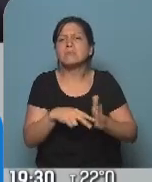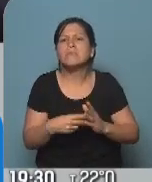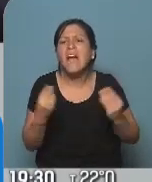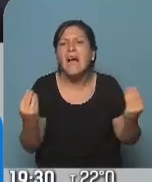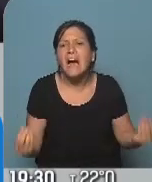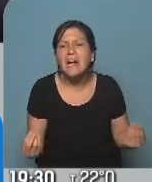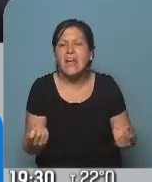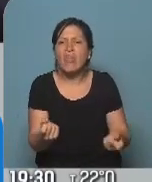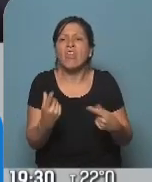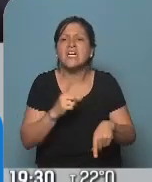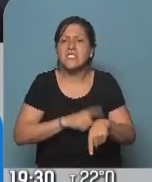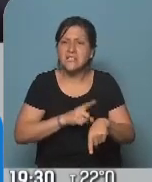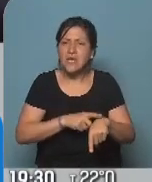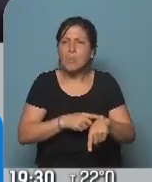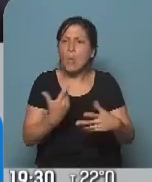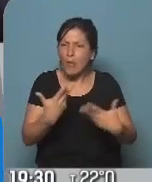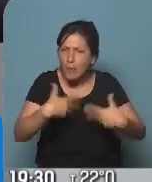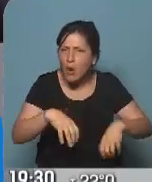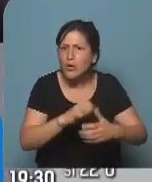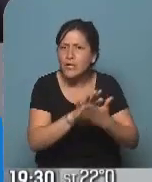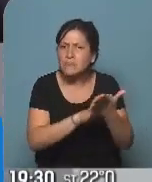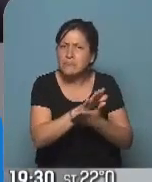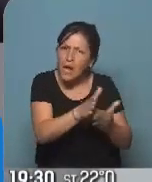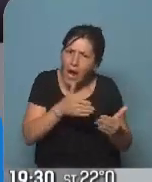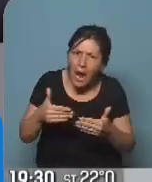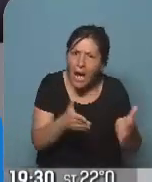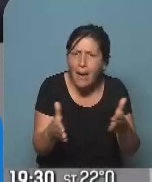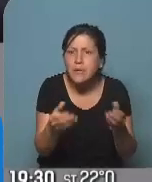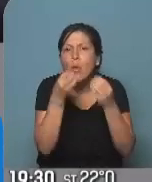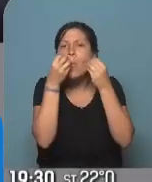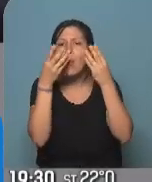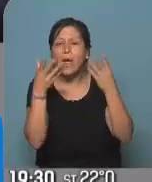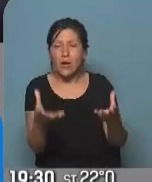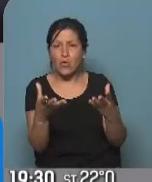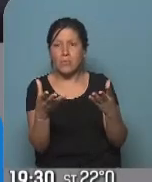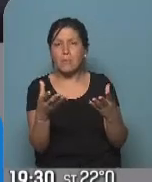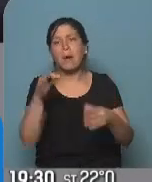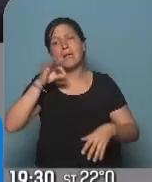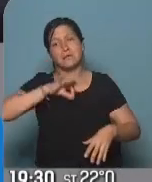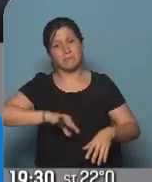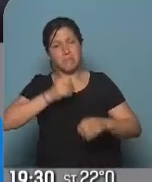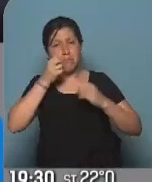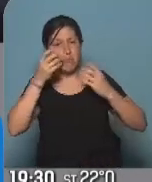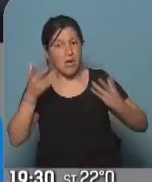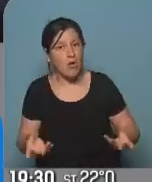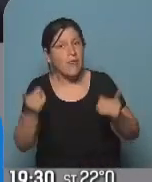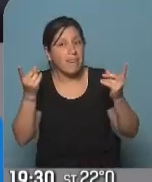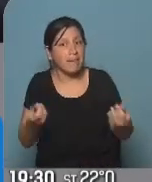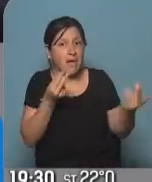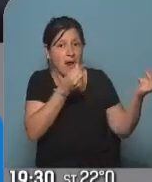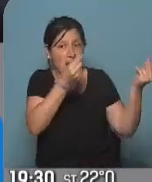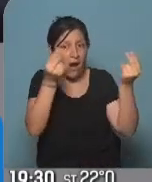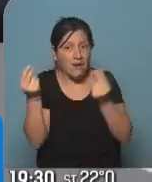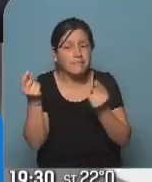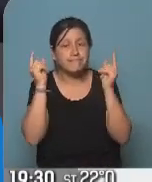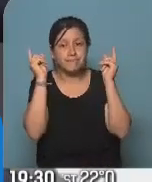empezar a pensar si se puede recorrer un sendero sustentable para mejorar el salario docente, para mejorar la calidad del puesto de trabajo docente,